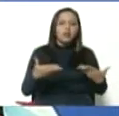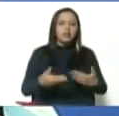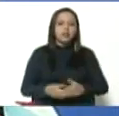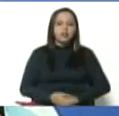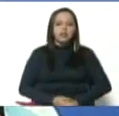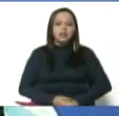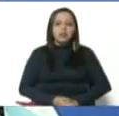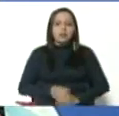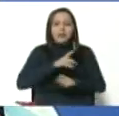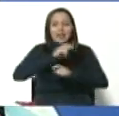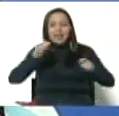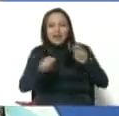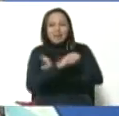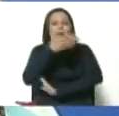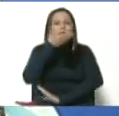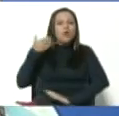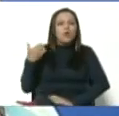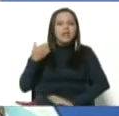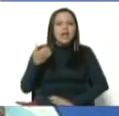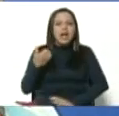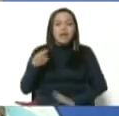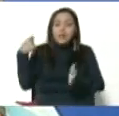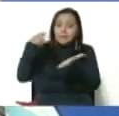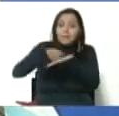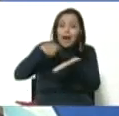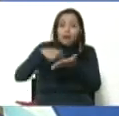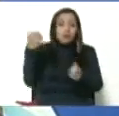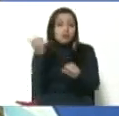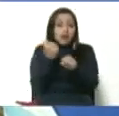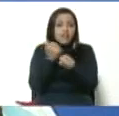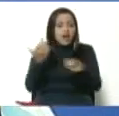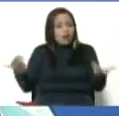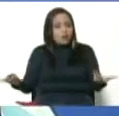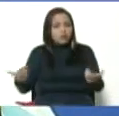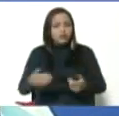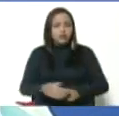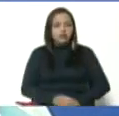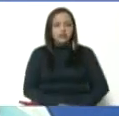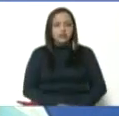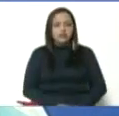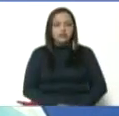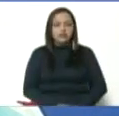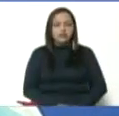eso se traduzca en una mejoría del ingreso de las trabajadoras y de los trabajadores.